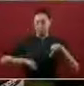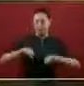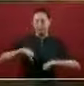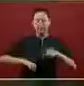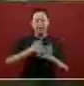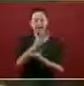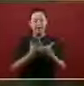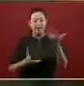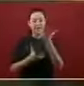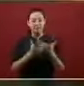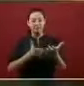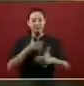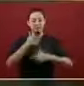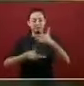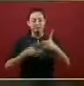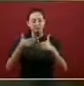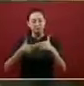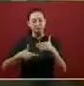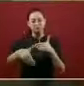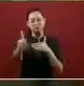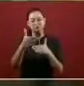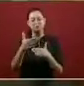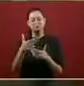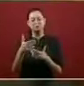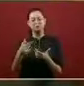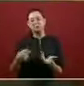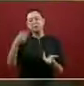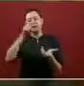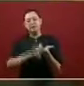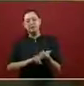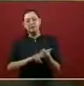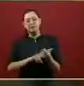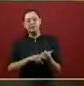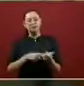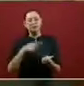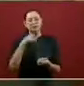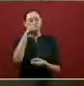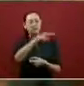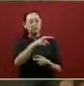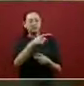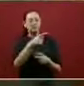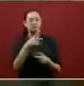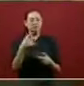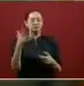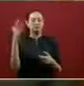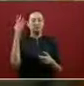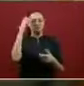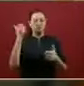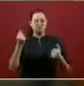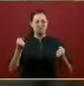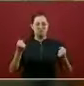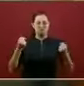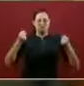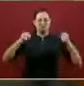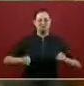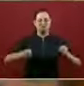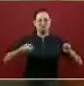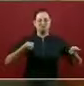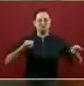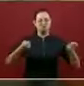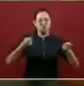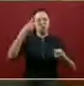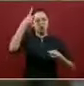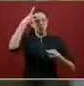piensan llevar a cabo, se encuentra contemplado acabar con ese cacicazgo, con ese líder,